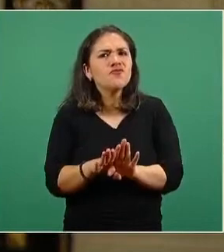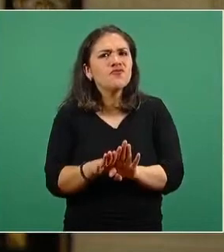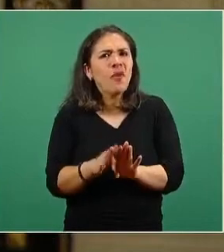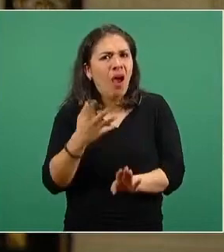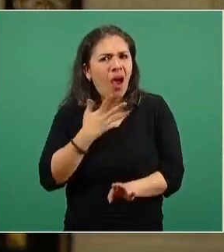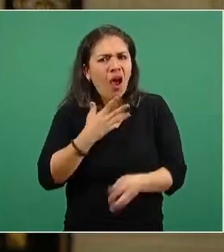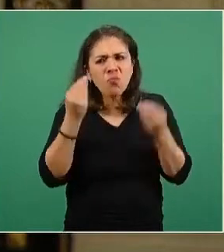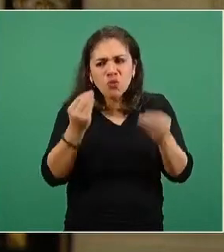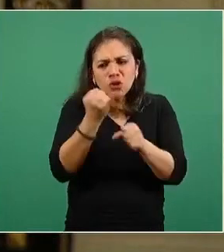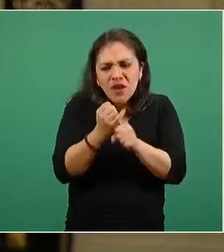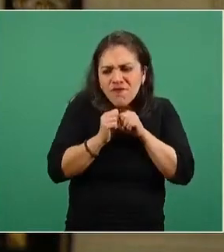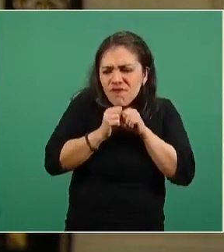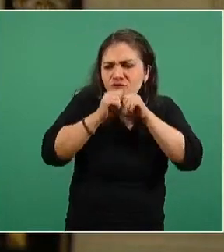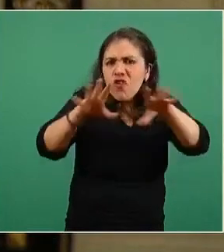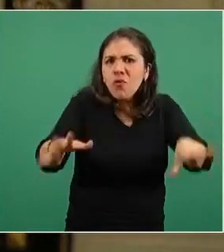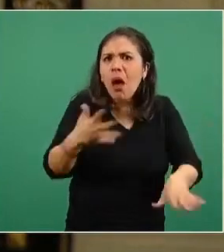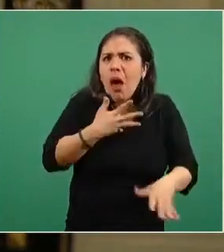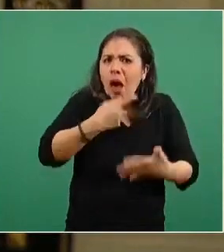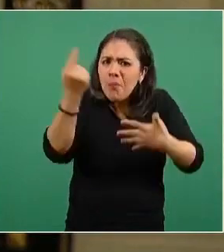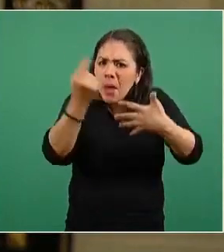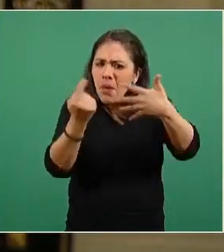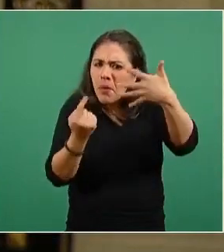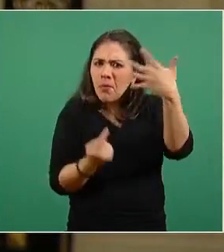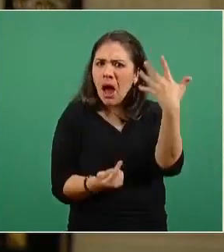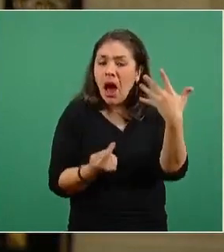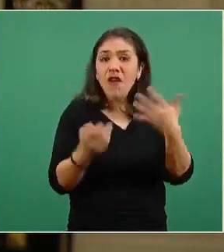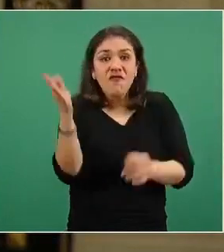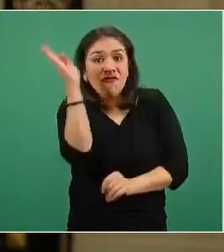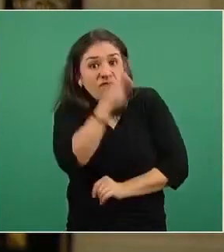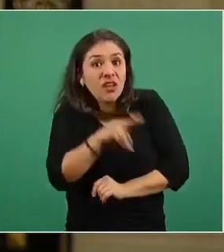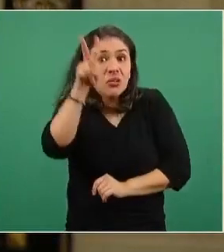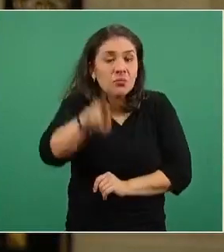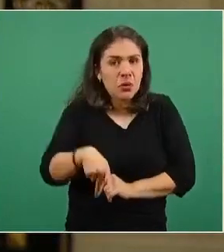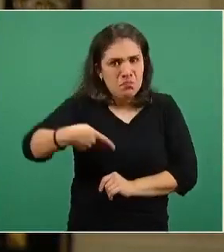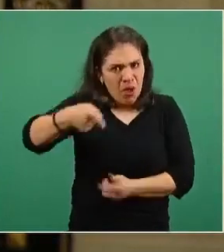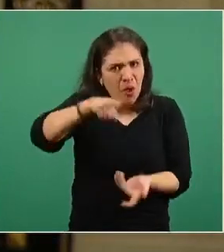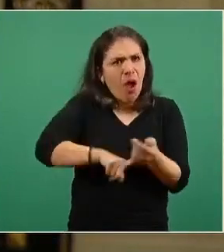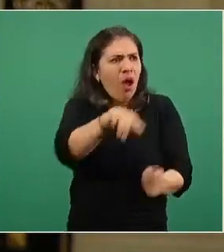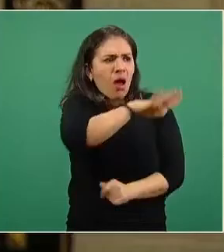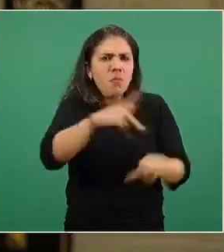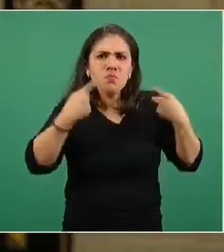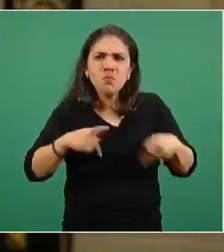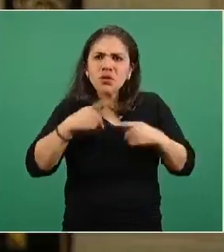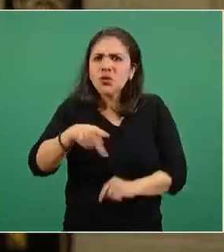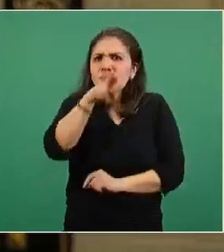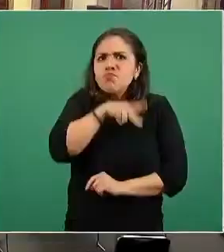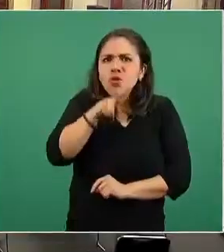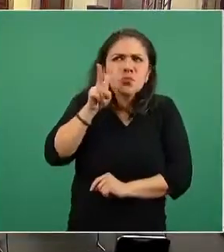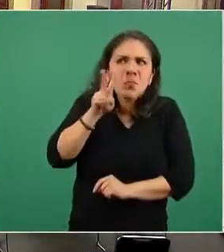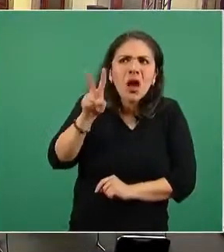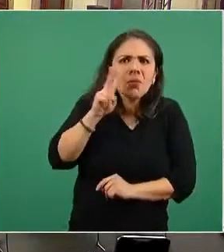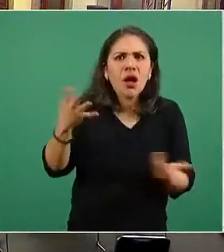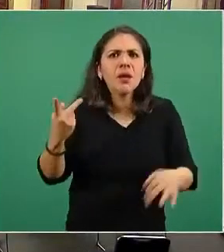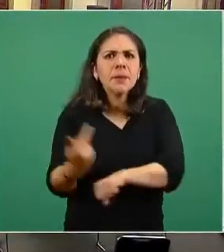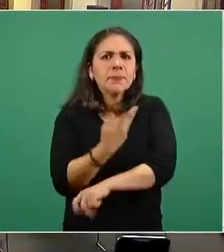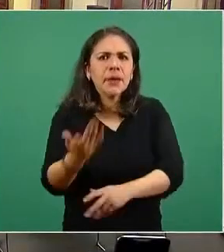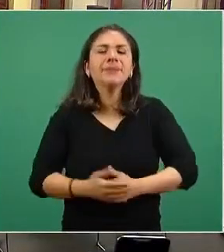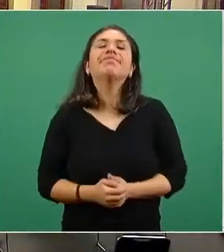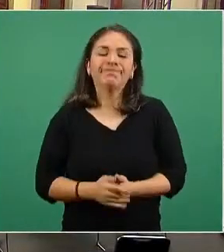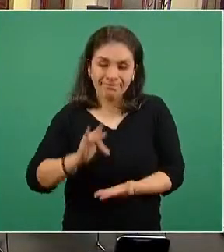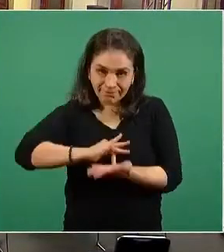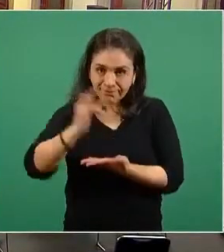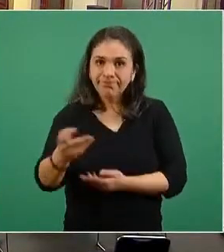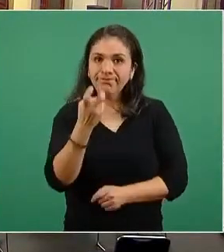de información? O también podría decirnos también infodemia, ¿no? Pero realmente son preocupaciones ciudadanas que salen a la luz del día. Gracias. Gracias,